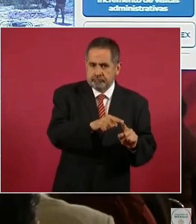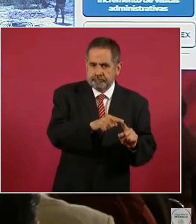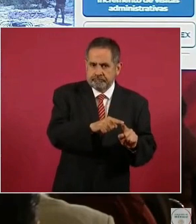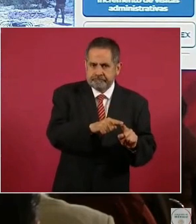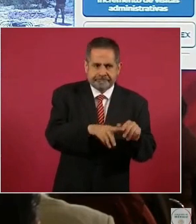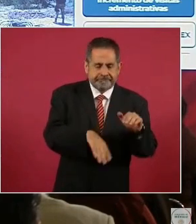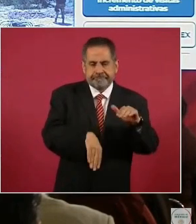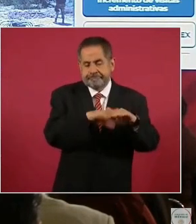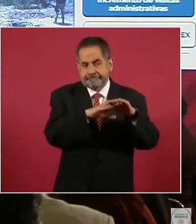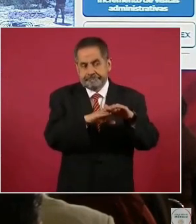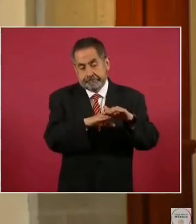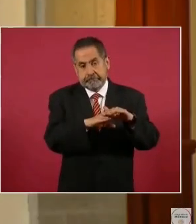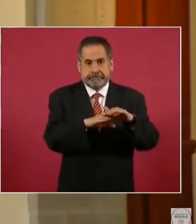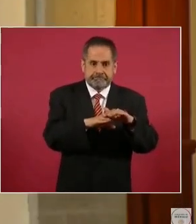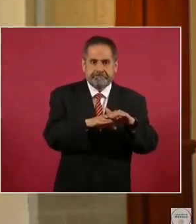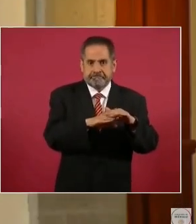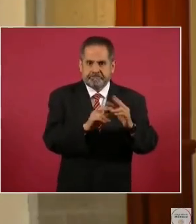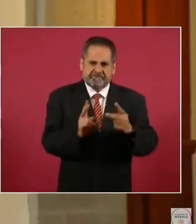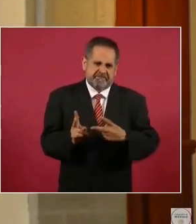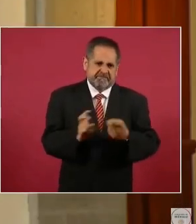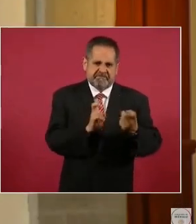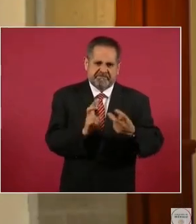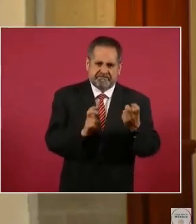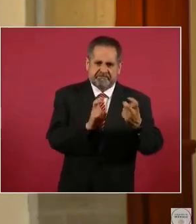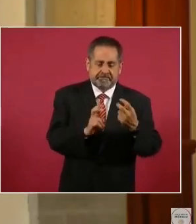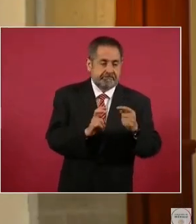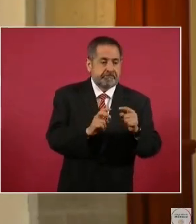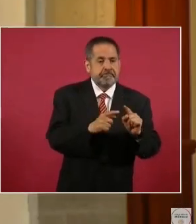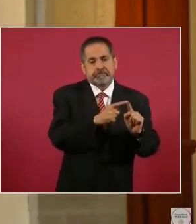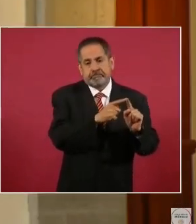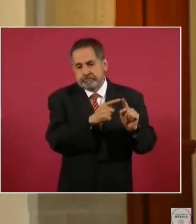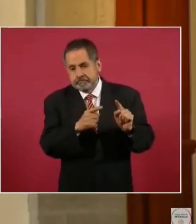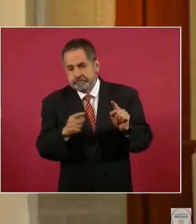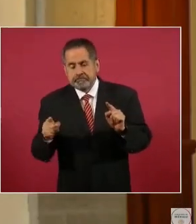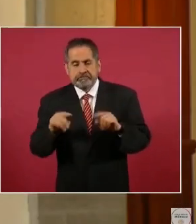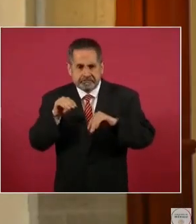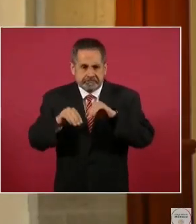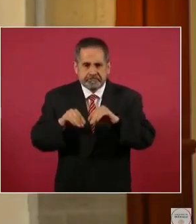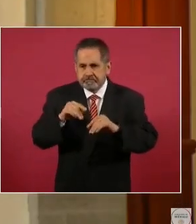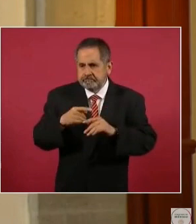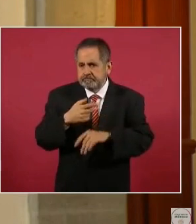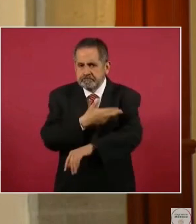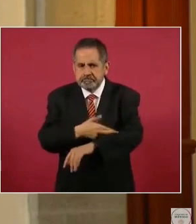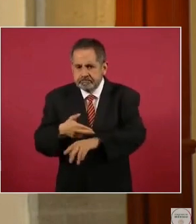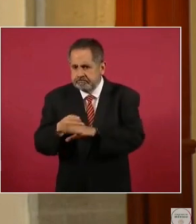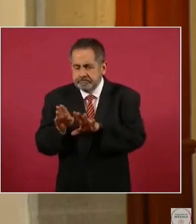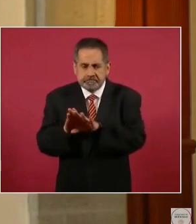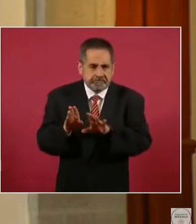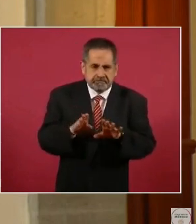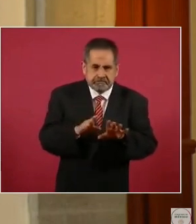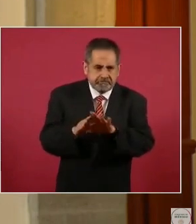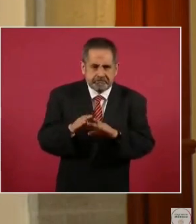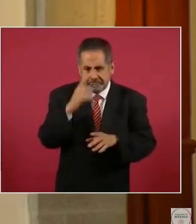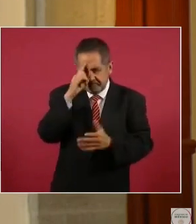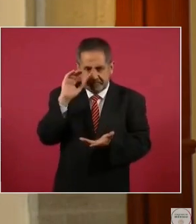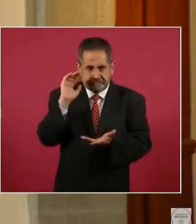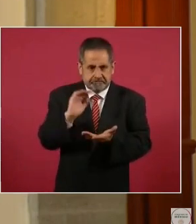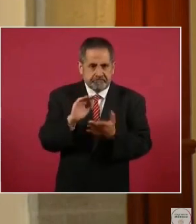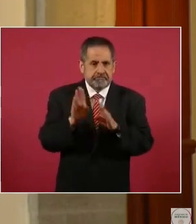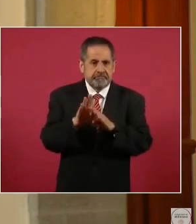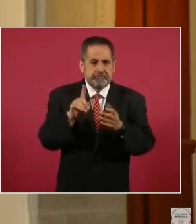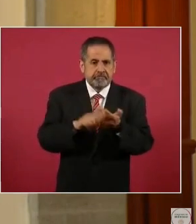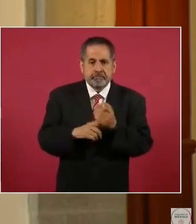máximo nivel de robo de combustible se han adoptado una serie de acciones tendientes a emplear